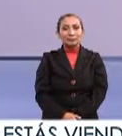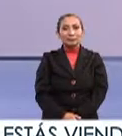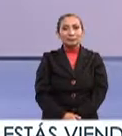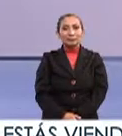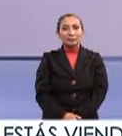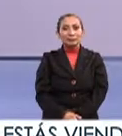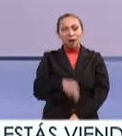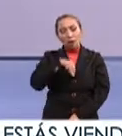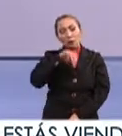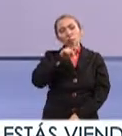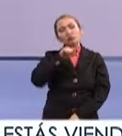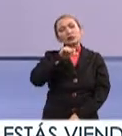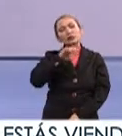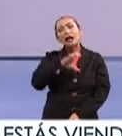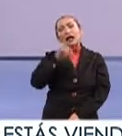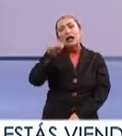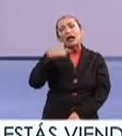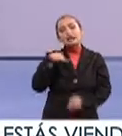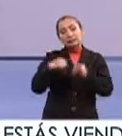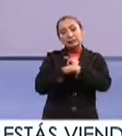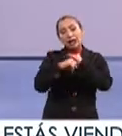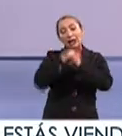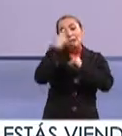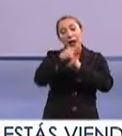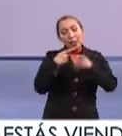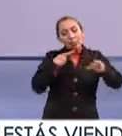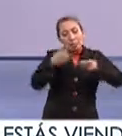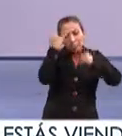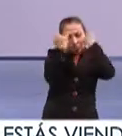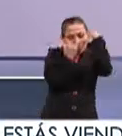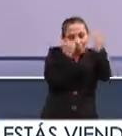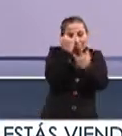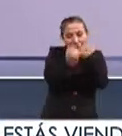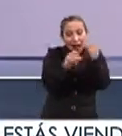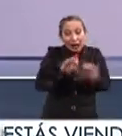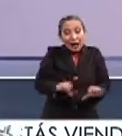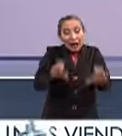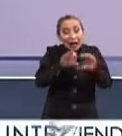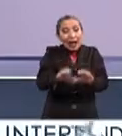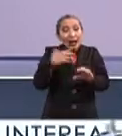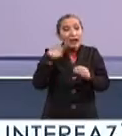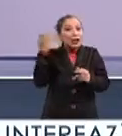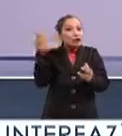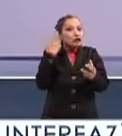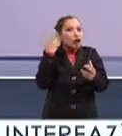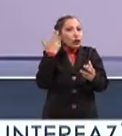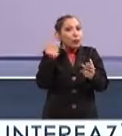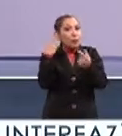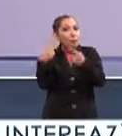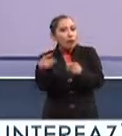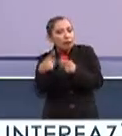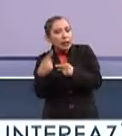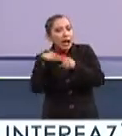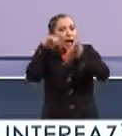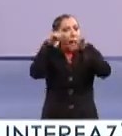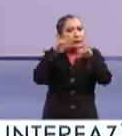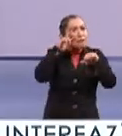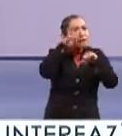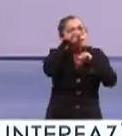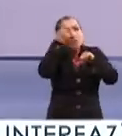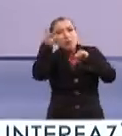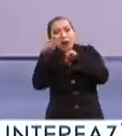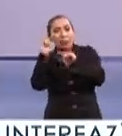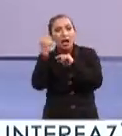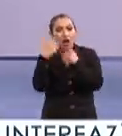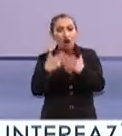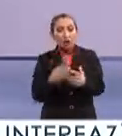Y MUTEC es una plataforma internacional para el desarrollo de la creatividad digital en el sonido, la música, las artes visuales y